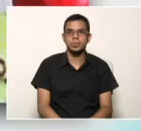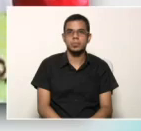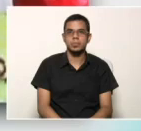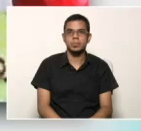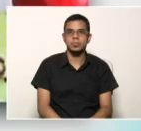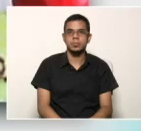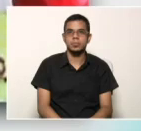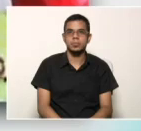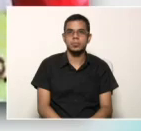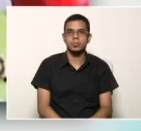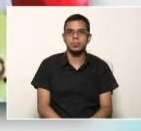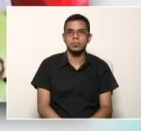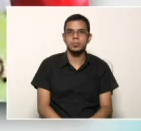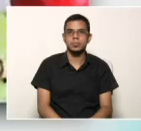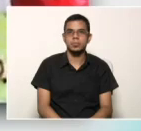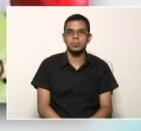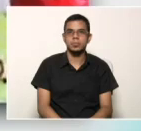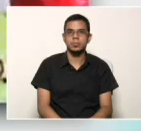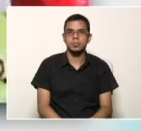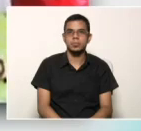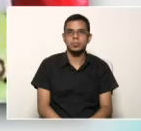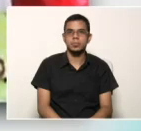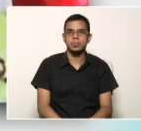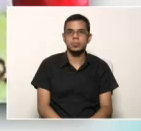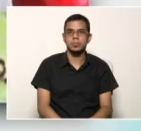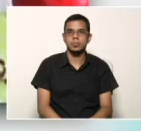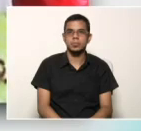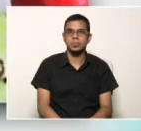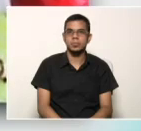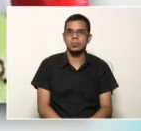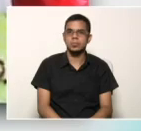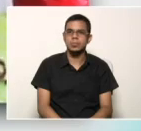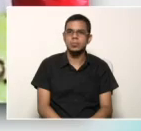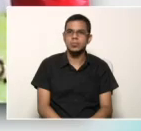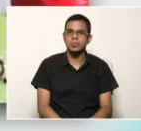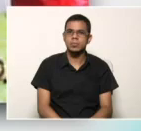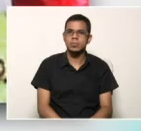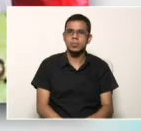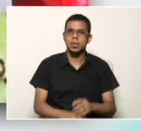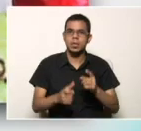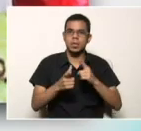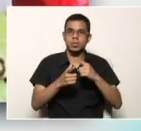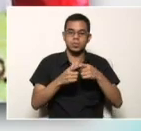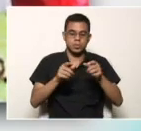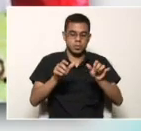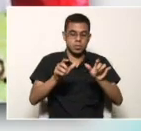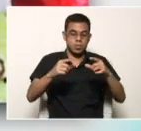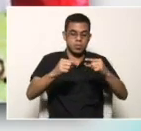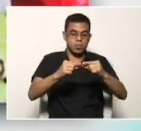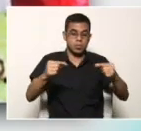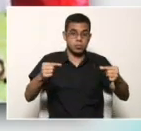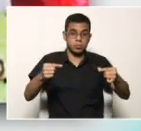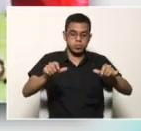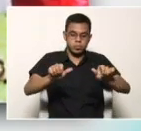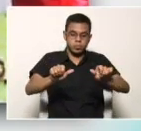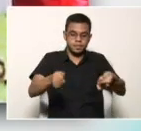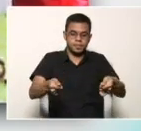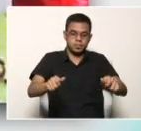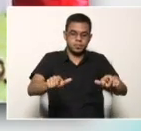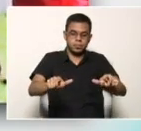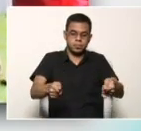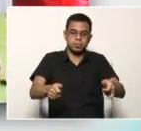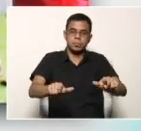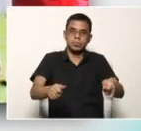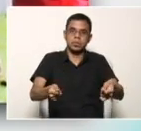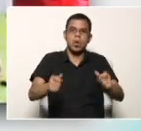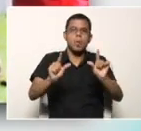retirar la memoria RAM. Ya sabemos, abrimos la punta de ambas partes y retiramos la